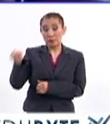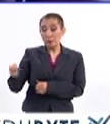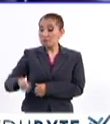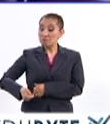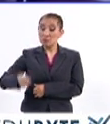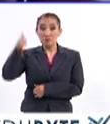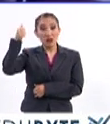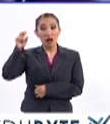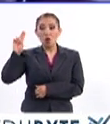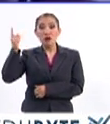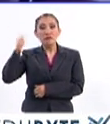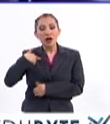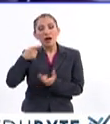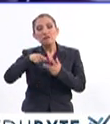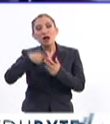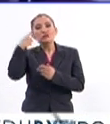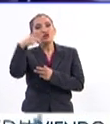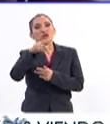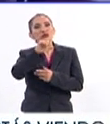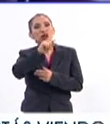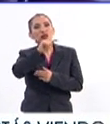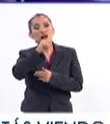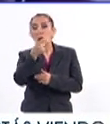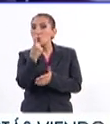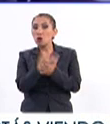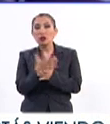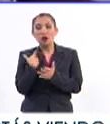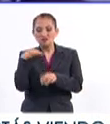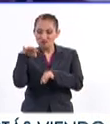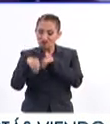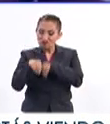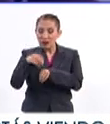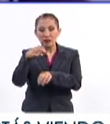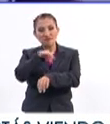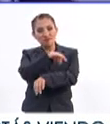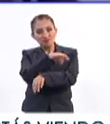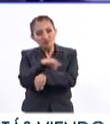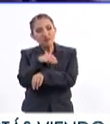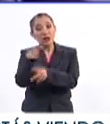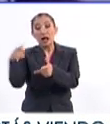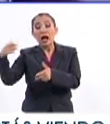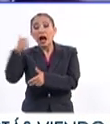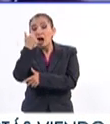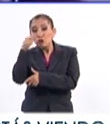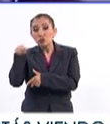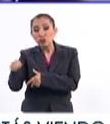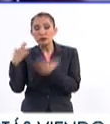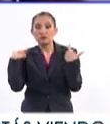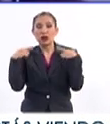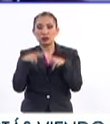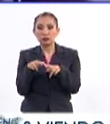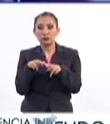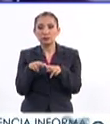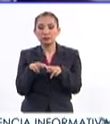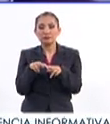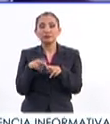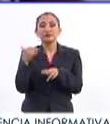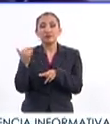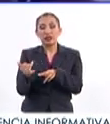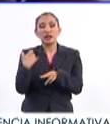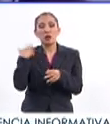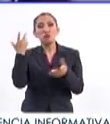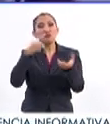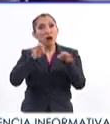sería la primera universidad en lanzar su propio satélite diseñado, construido por estudiantes y maestros y que